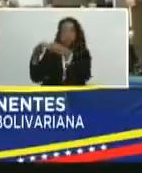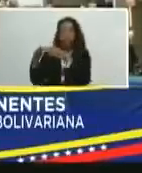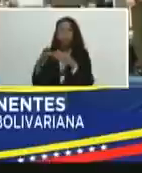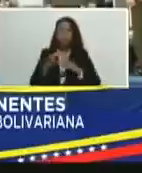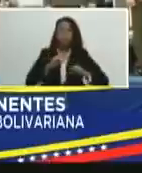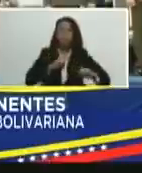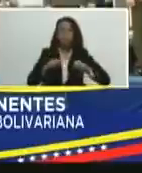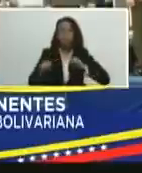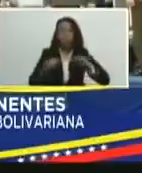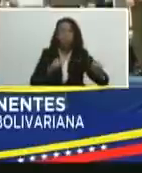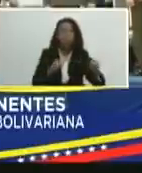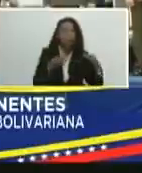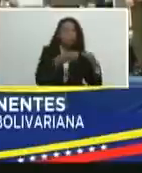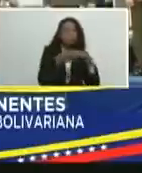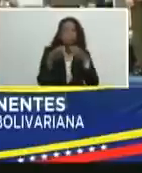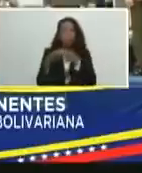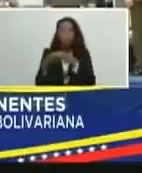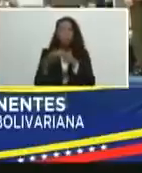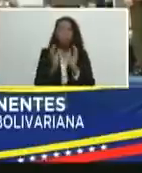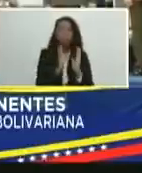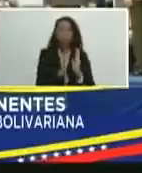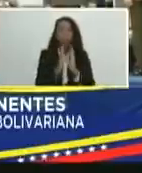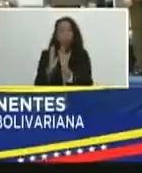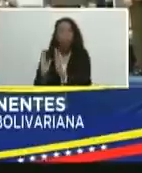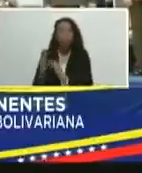de nuestra Fuerza Armada Nacional Bolivariana.